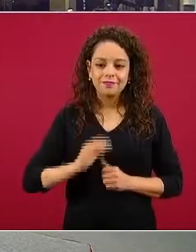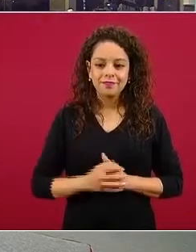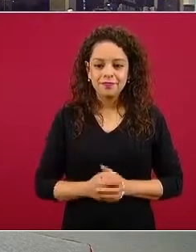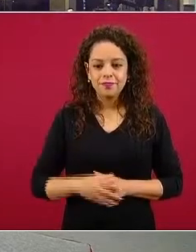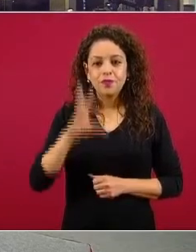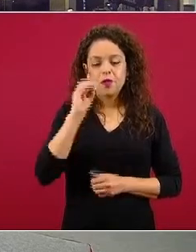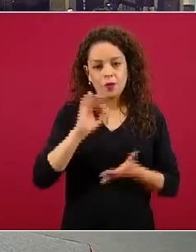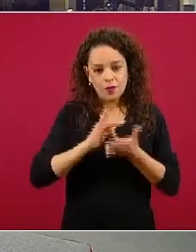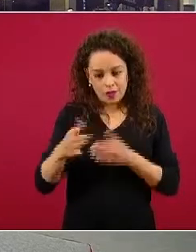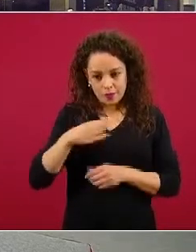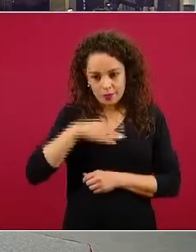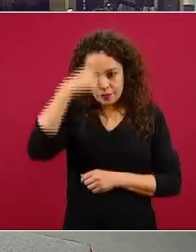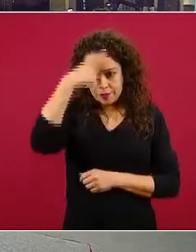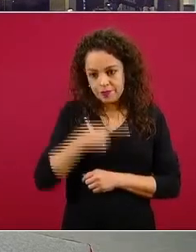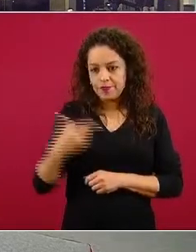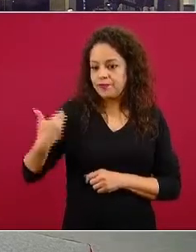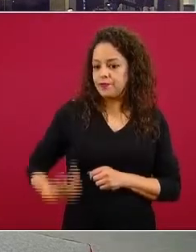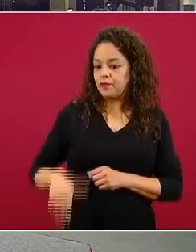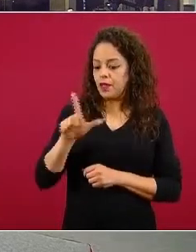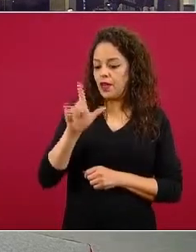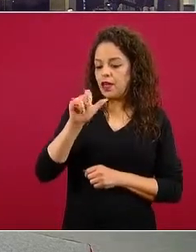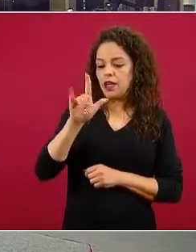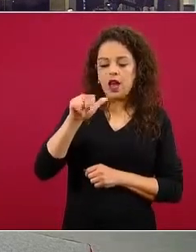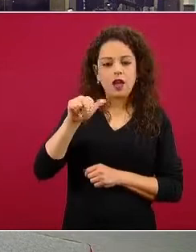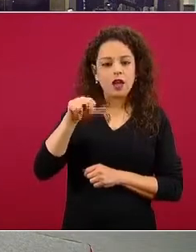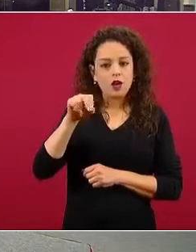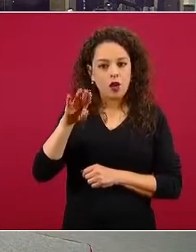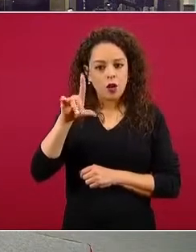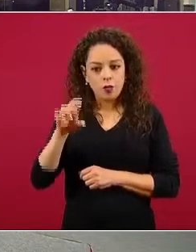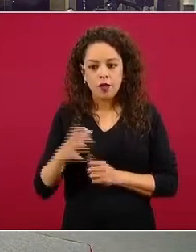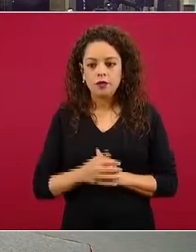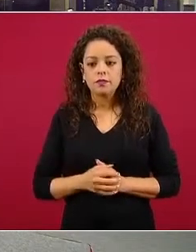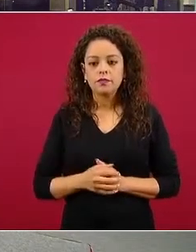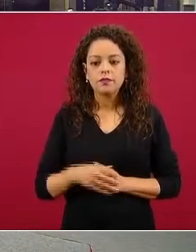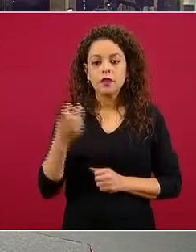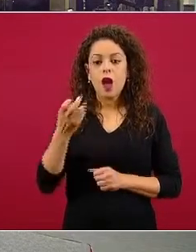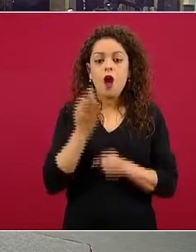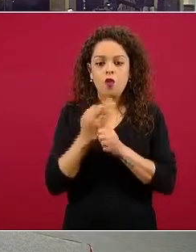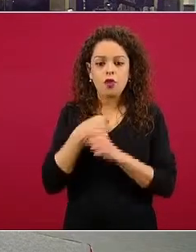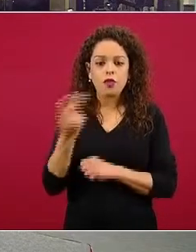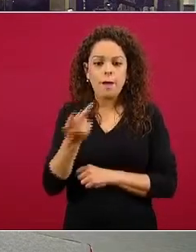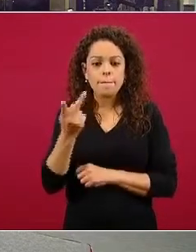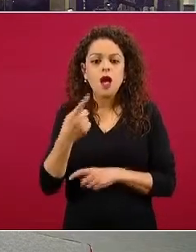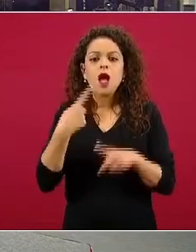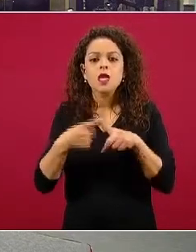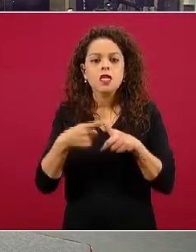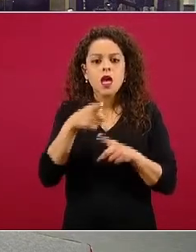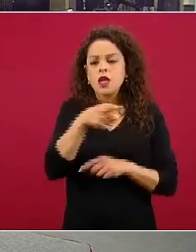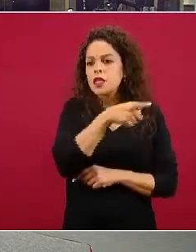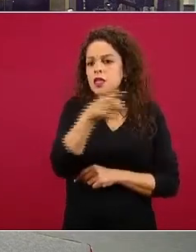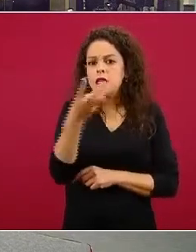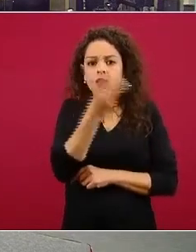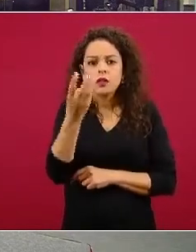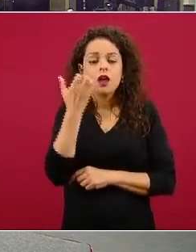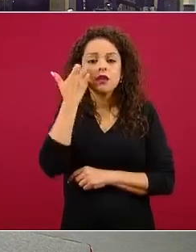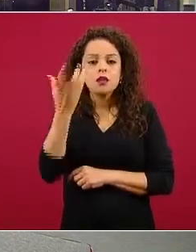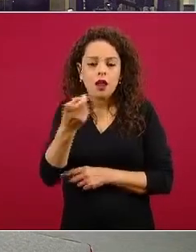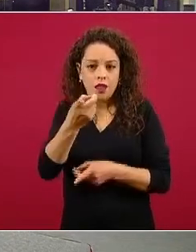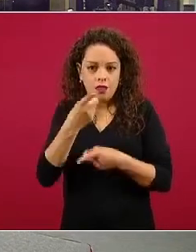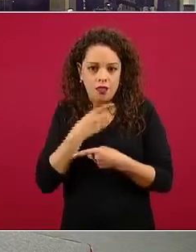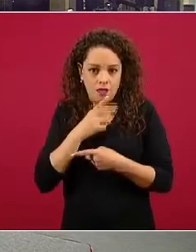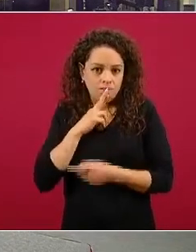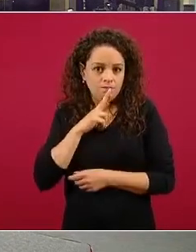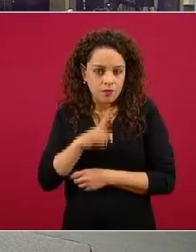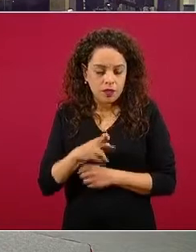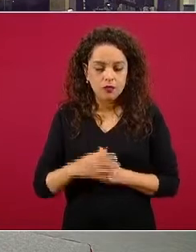Gracias, buenas noches. Liliana Noble de Pulso Saludable. Esta pregunta no sé quién de los tres me la quisiera contestar. He visto que ya empieza en